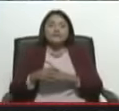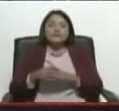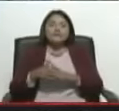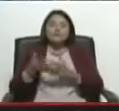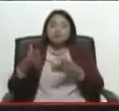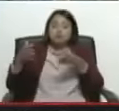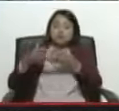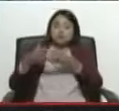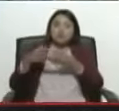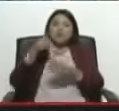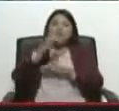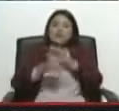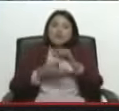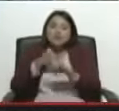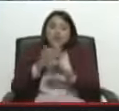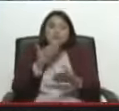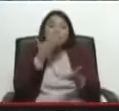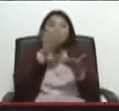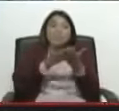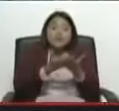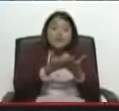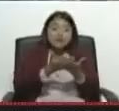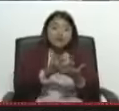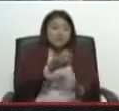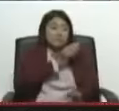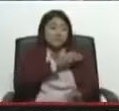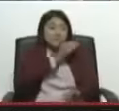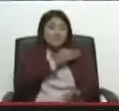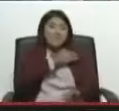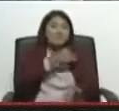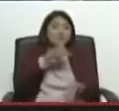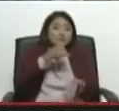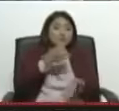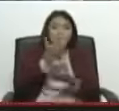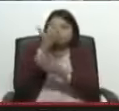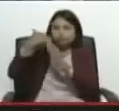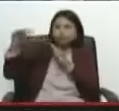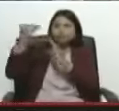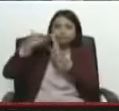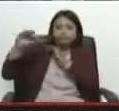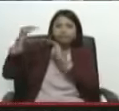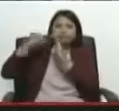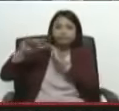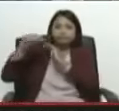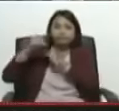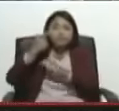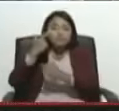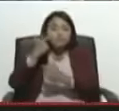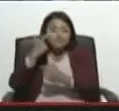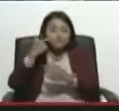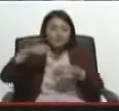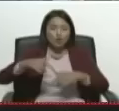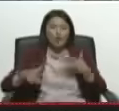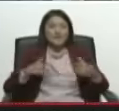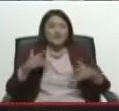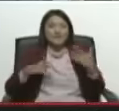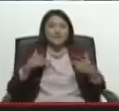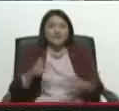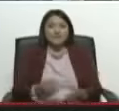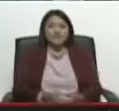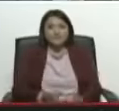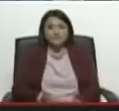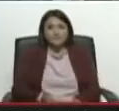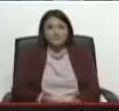han venido pidiendo información, que han estado atentos de este catastro. Entre eso,